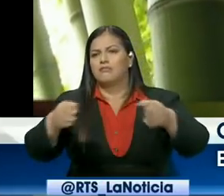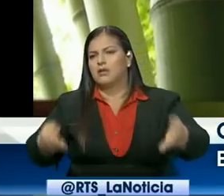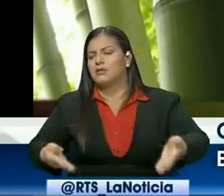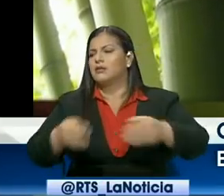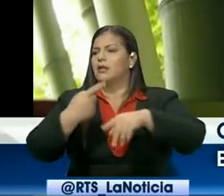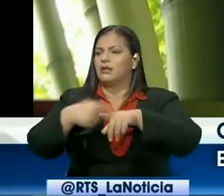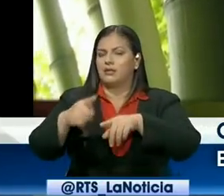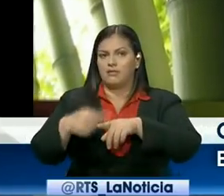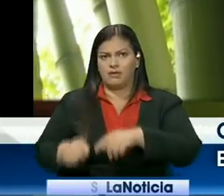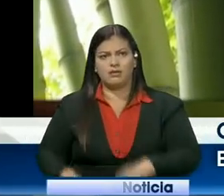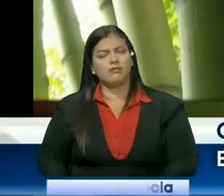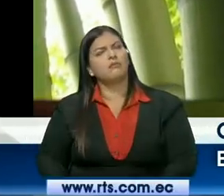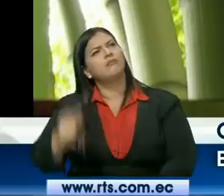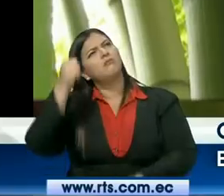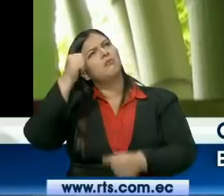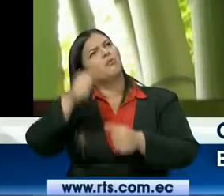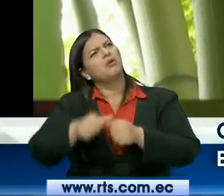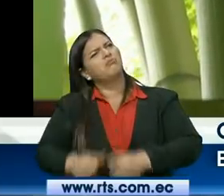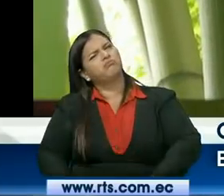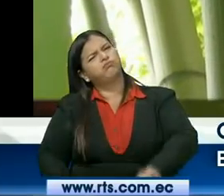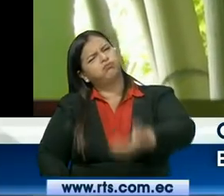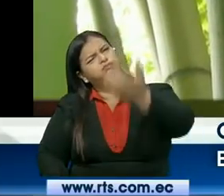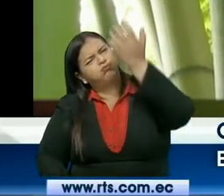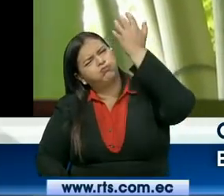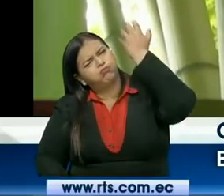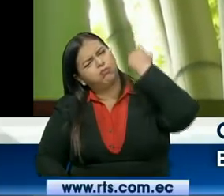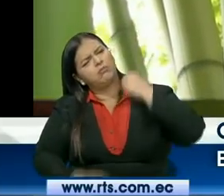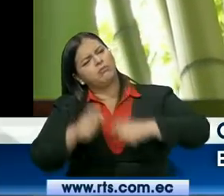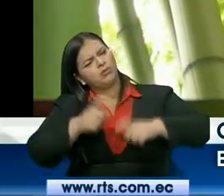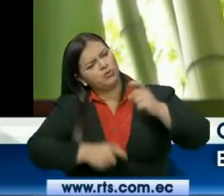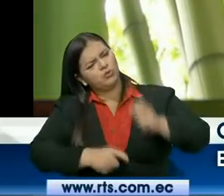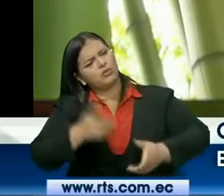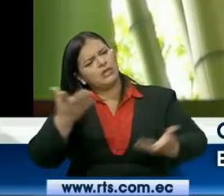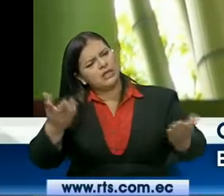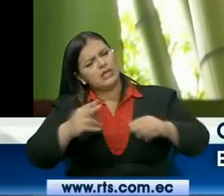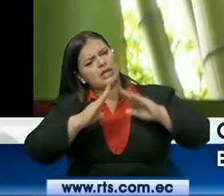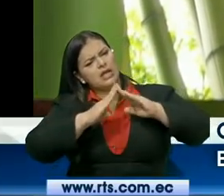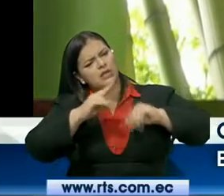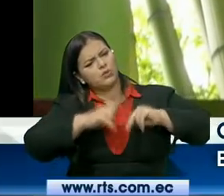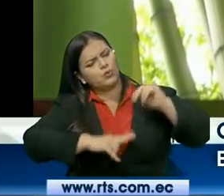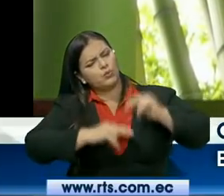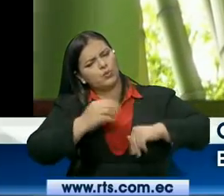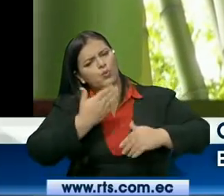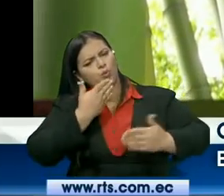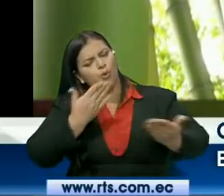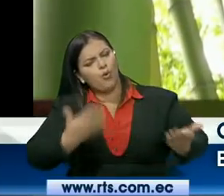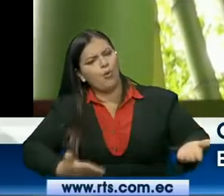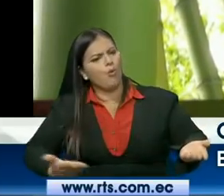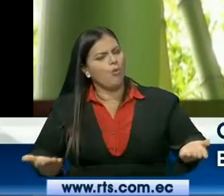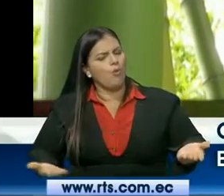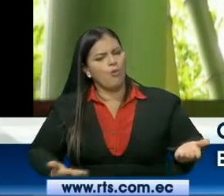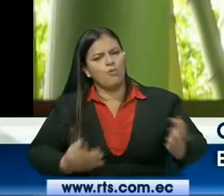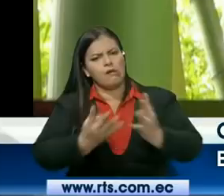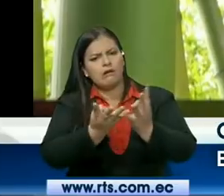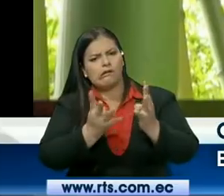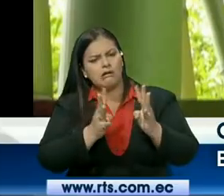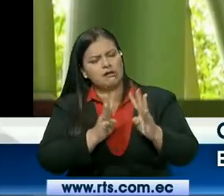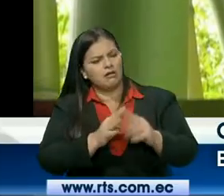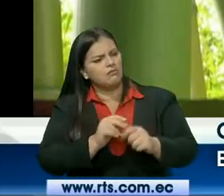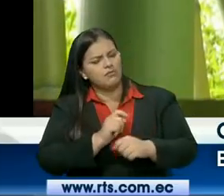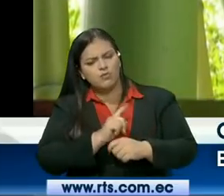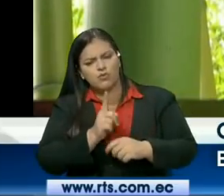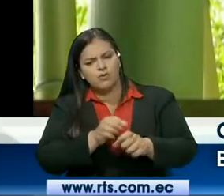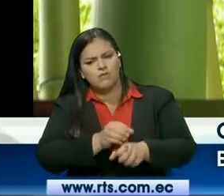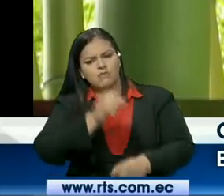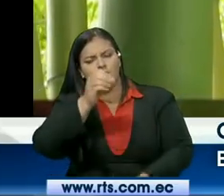con bambú sus casas, hacían granero con bambú, trabajaban la pesca, lo hacían también con instrumentos con bambú, como